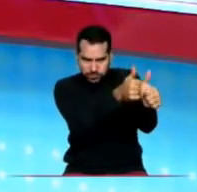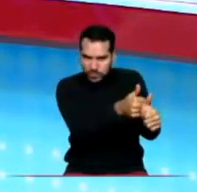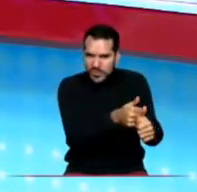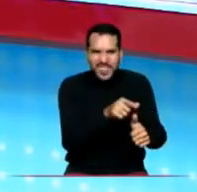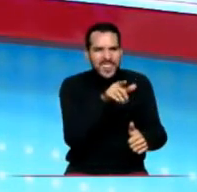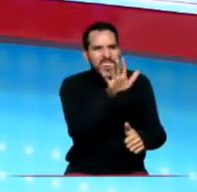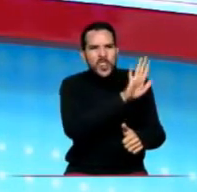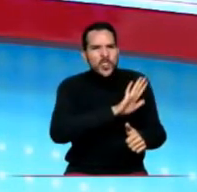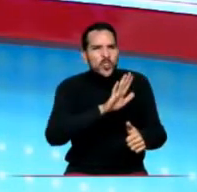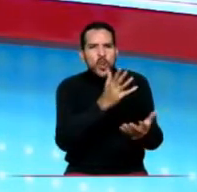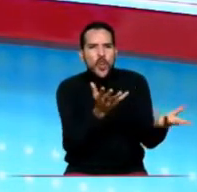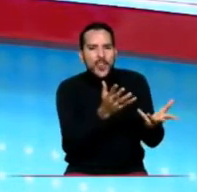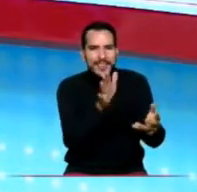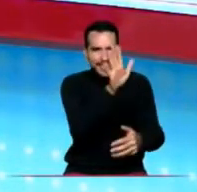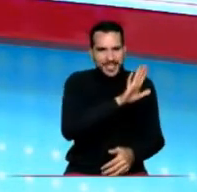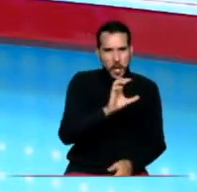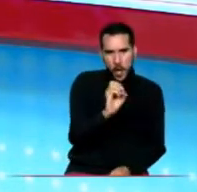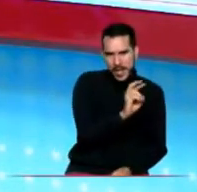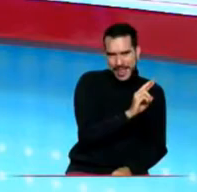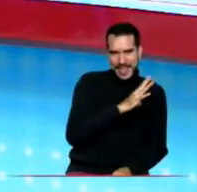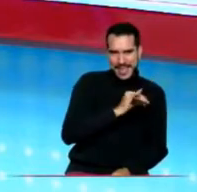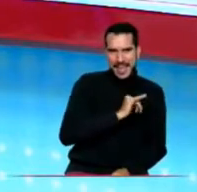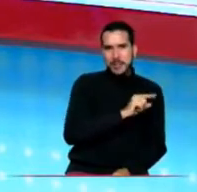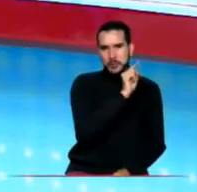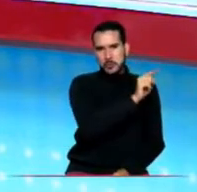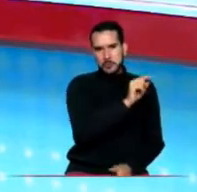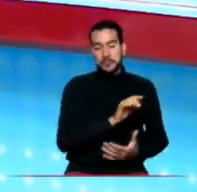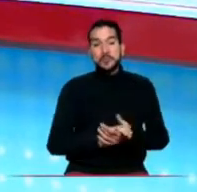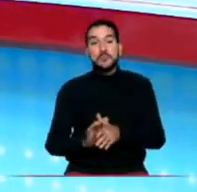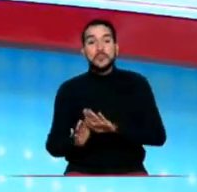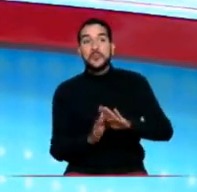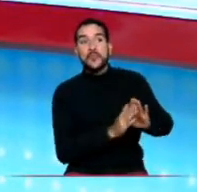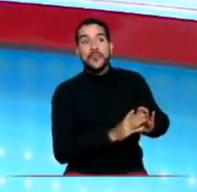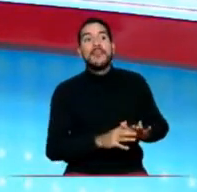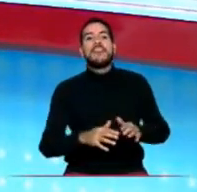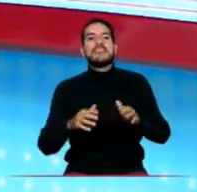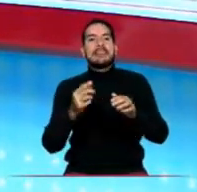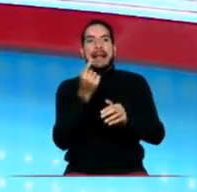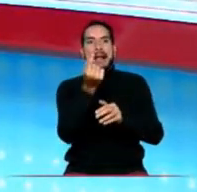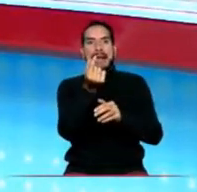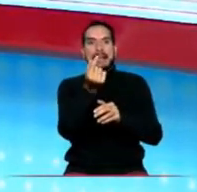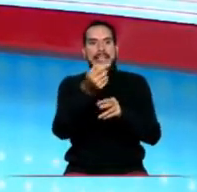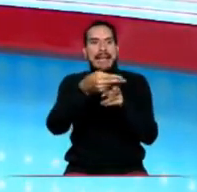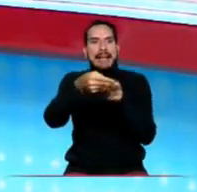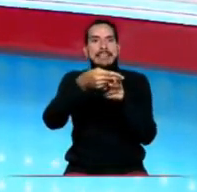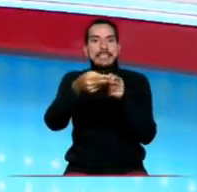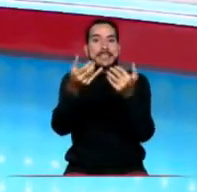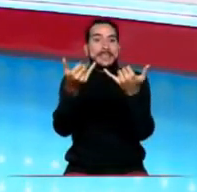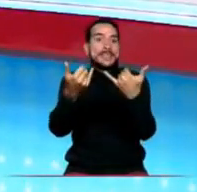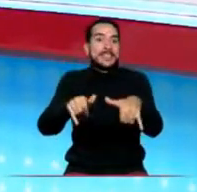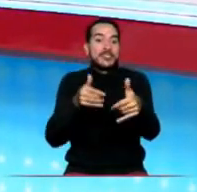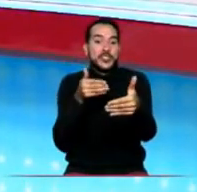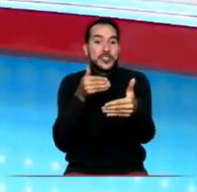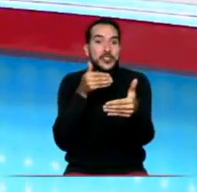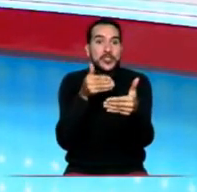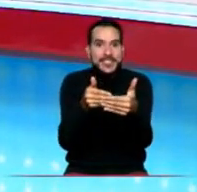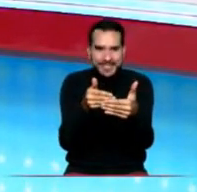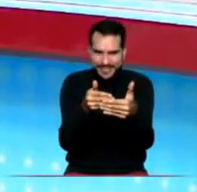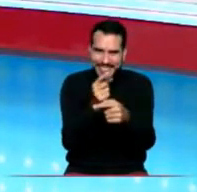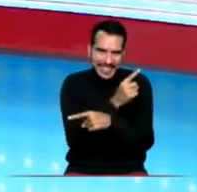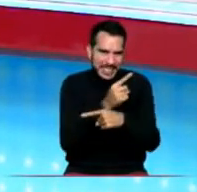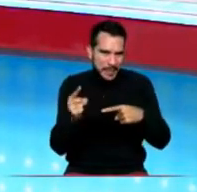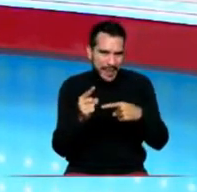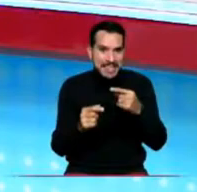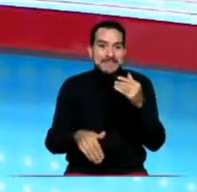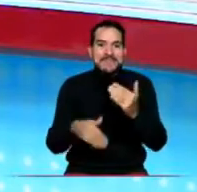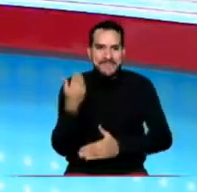de Cali. Y nos acercamos al cierre de esta emisión de lunes, cuando estamos comenzando semana, estamos comenzando mes. Vamos a escuchar y leer las